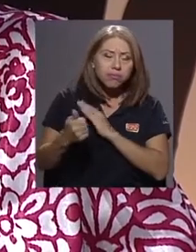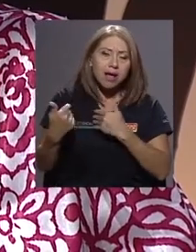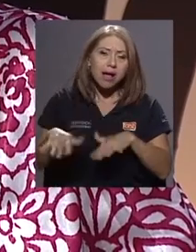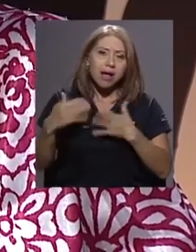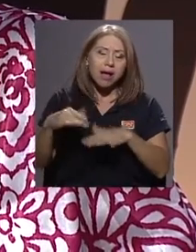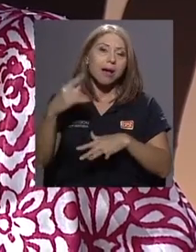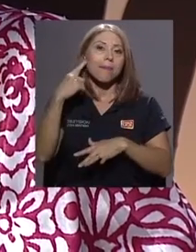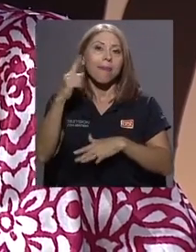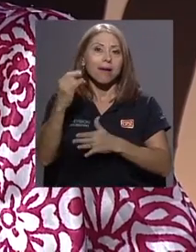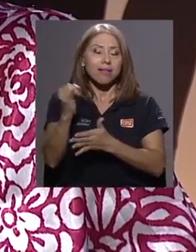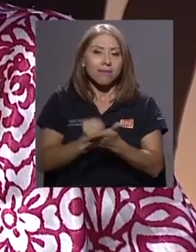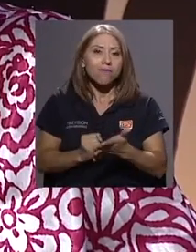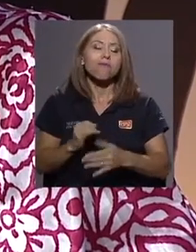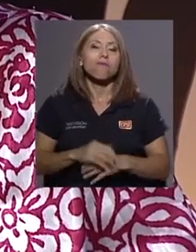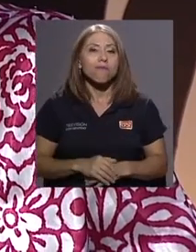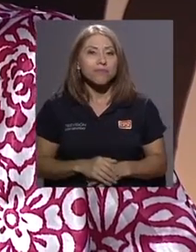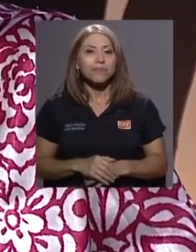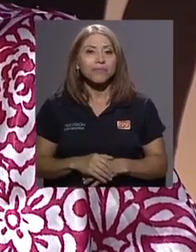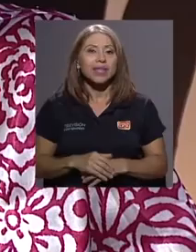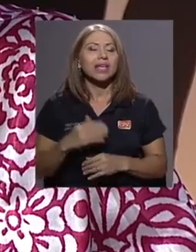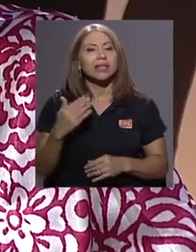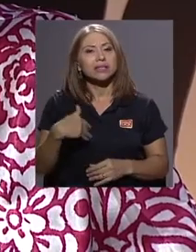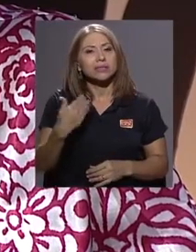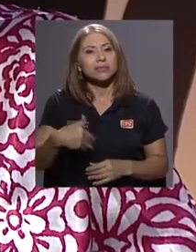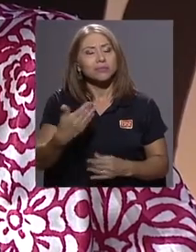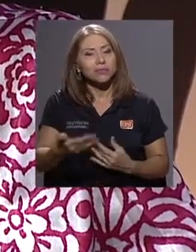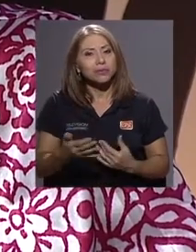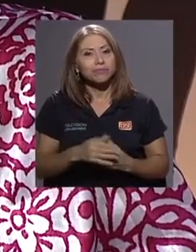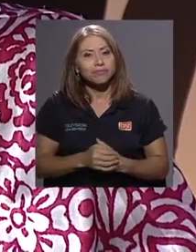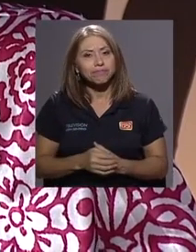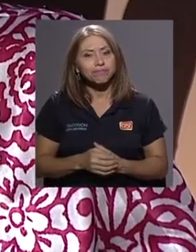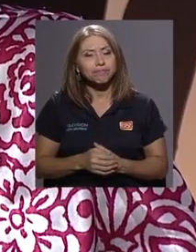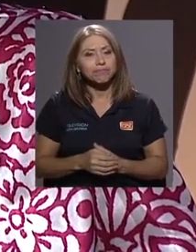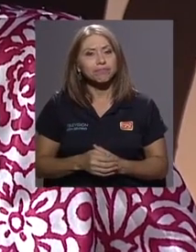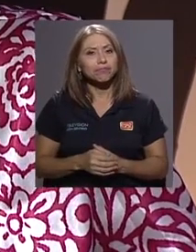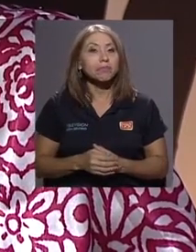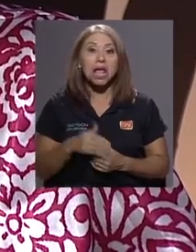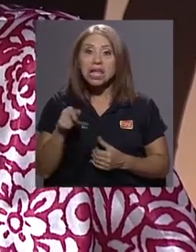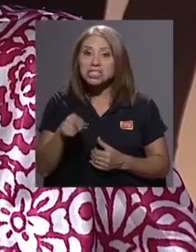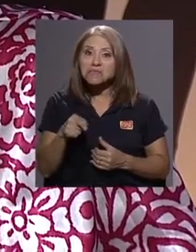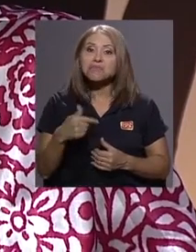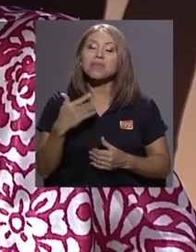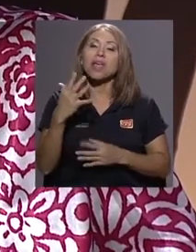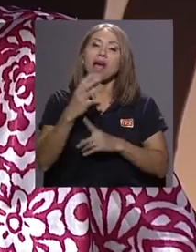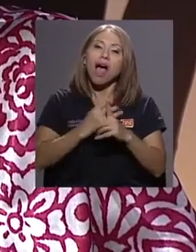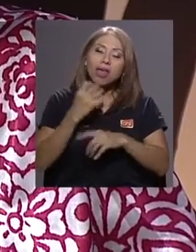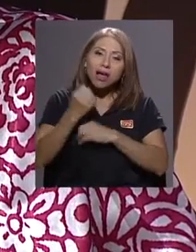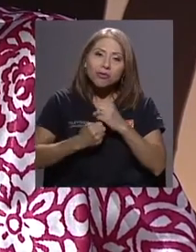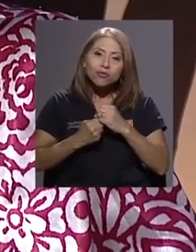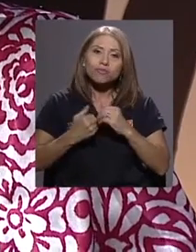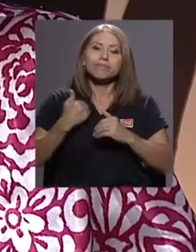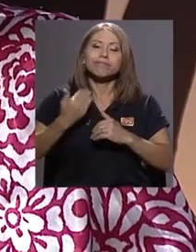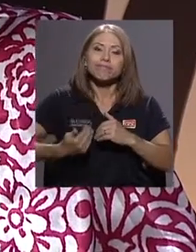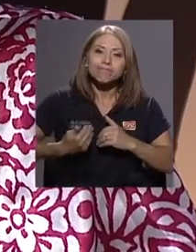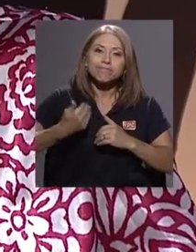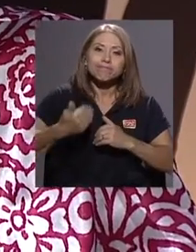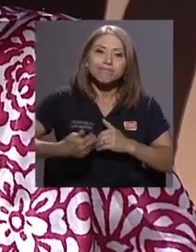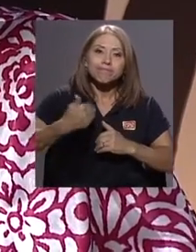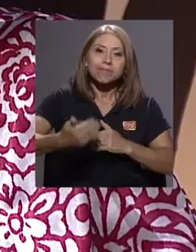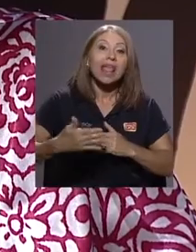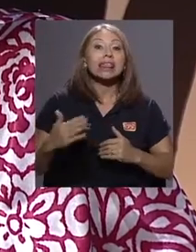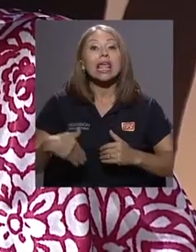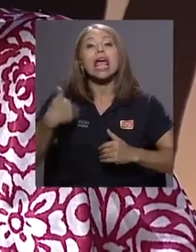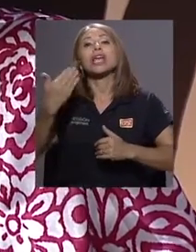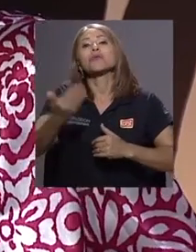para dibujar y después este así fue cada año luego otro día otra para otro